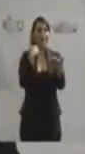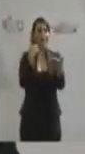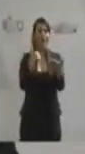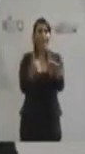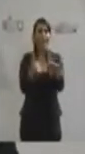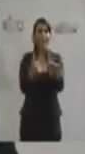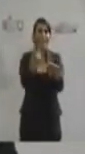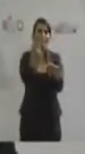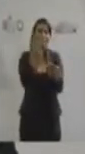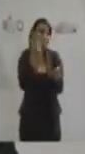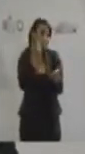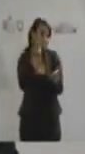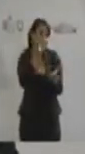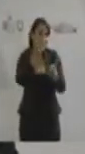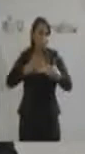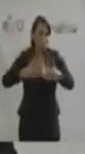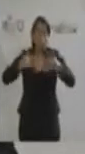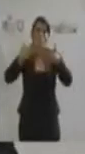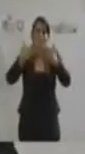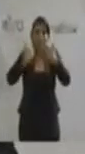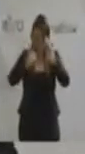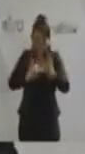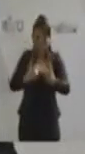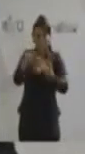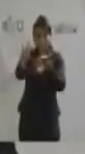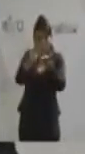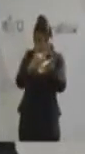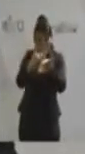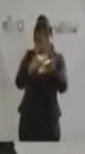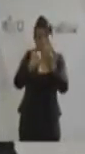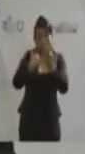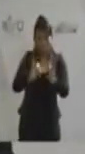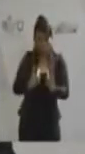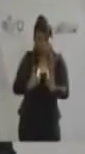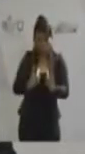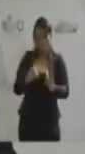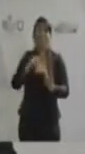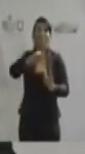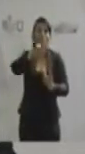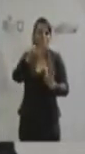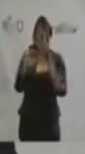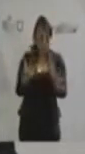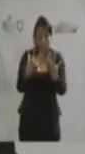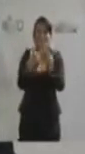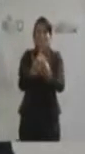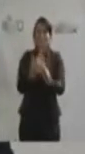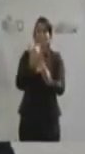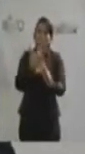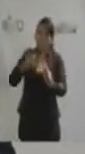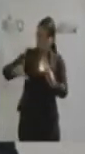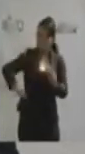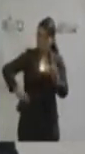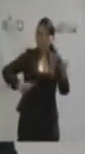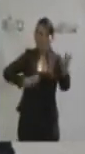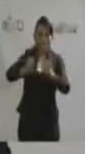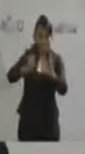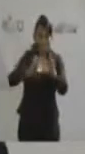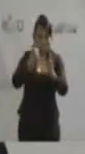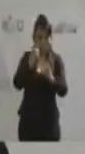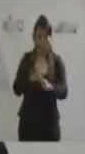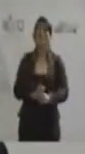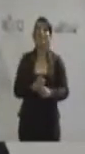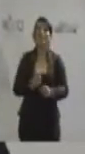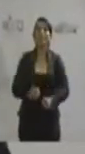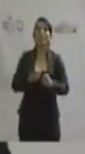esa medida ganar tu confianza y tu apoyo para que juntos podamos gobernar bien este estado. Seguridad y procuración